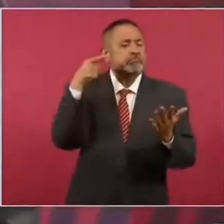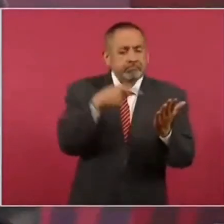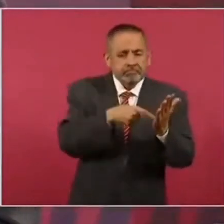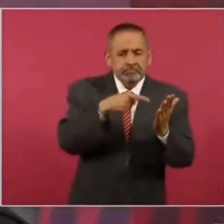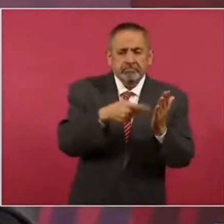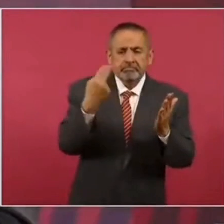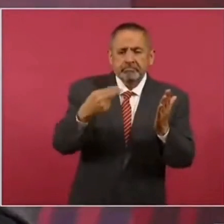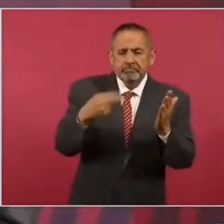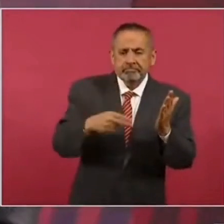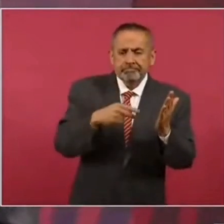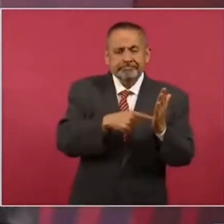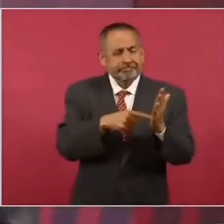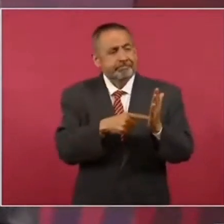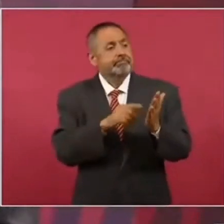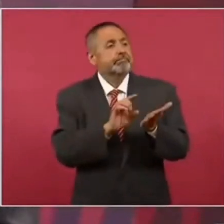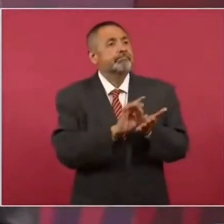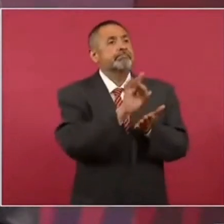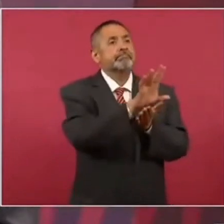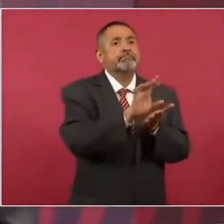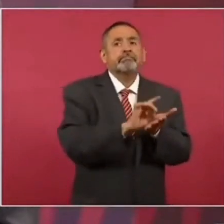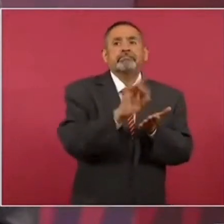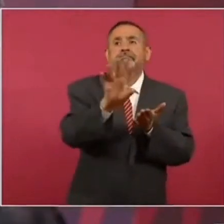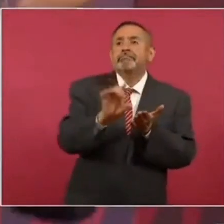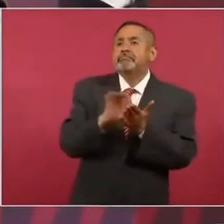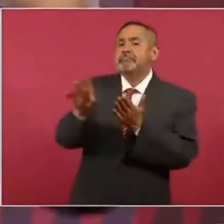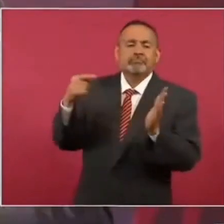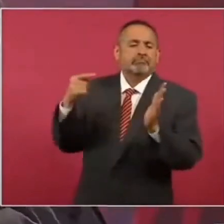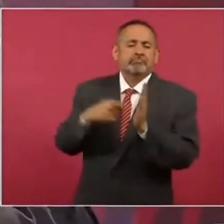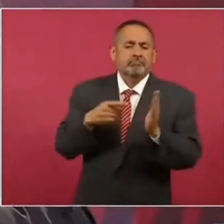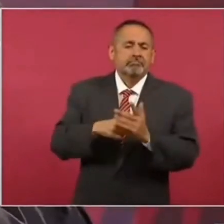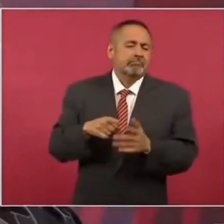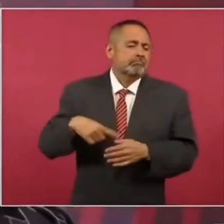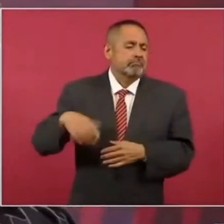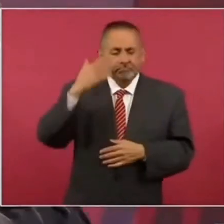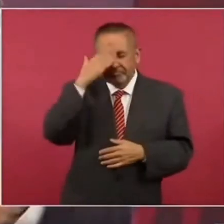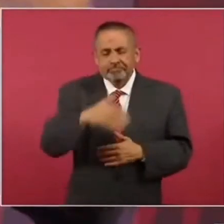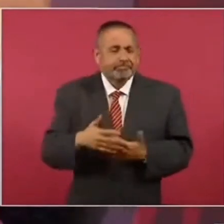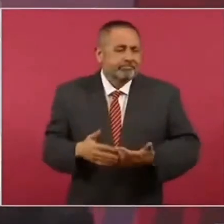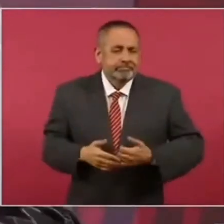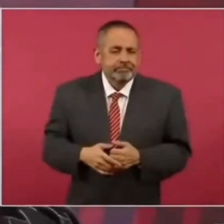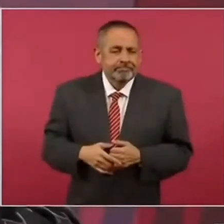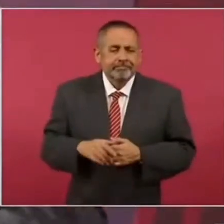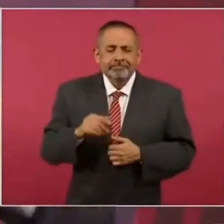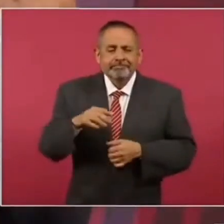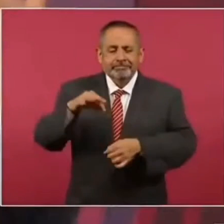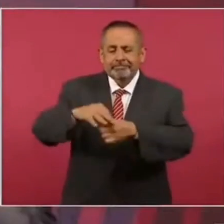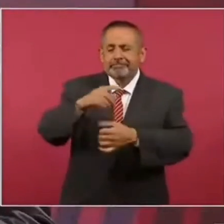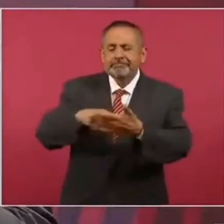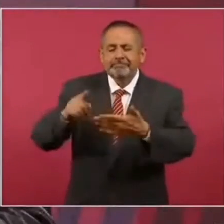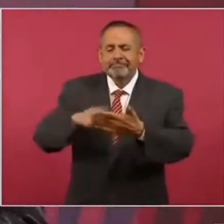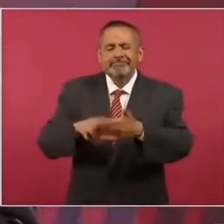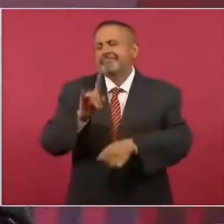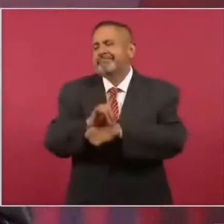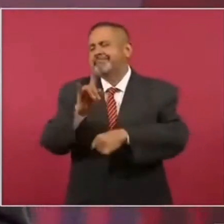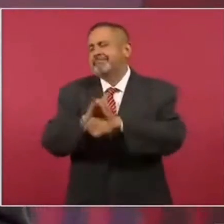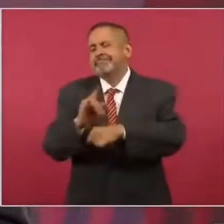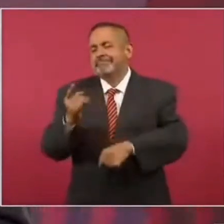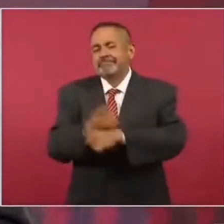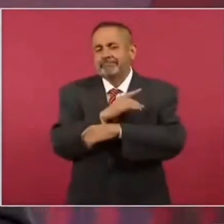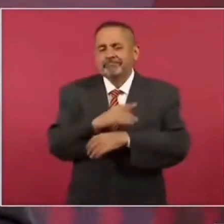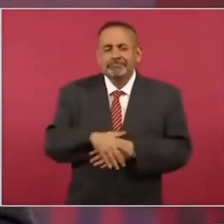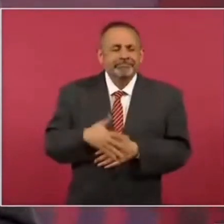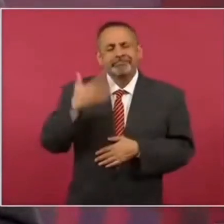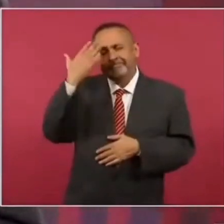sus palomas mensajeras, y ya se sabía quiénes iban a ser diputados, quiénes iban